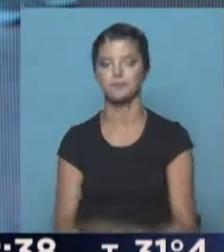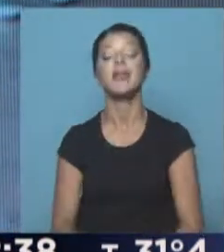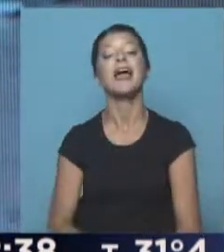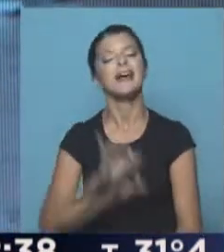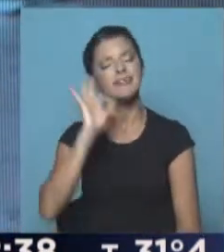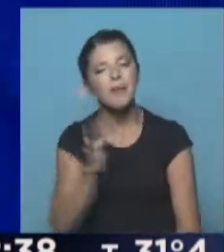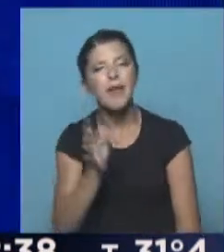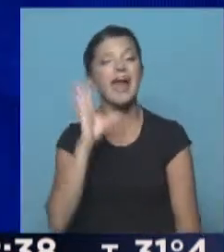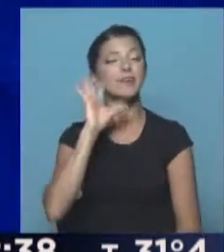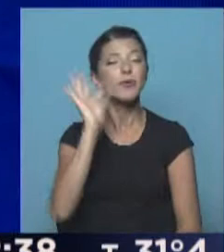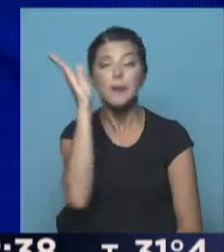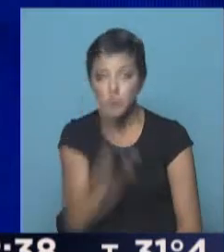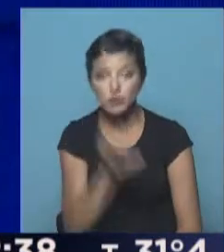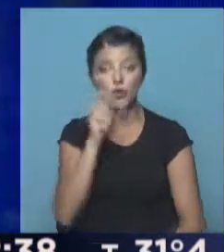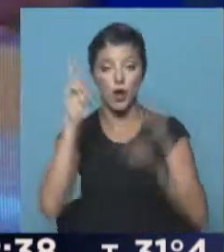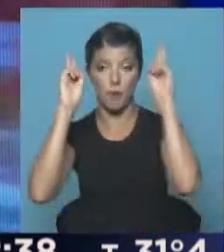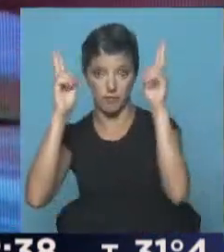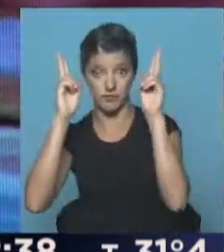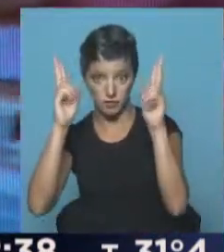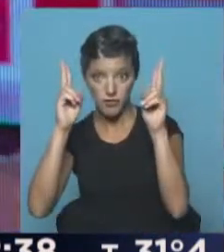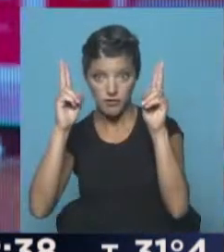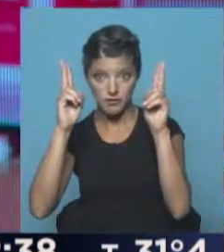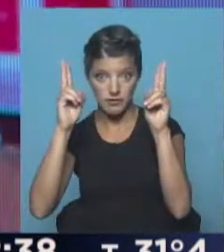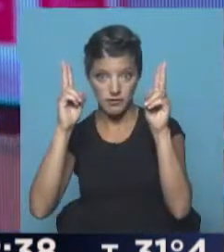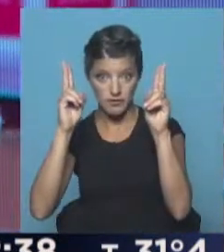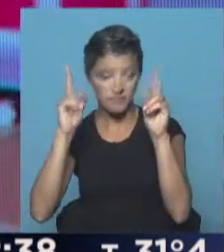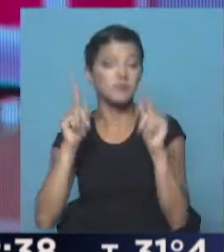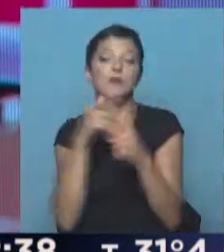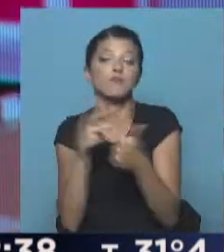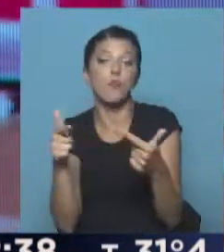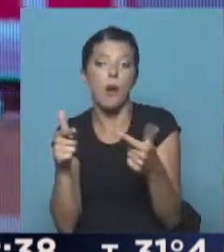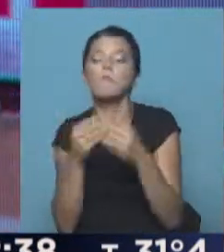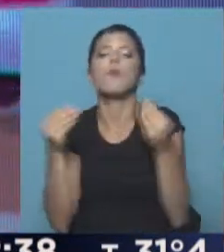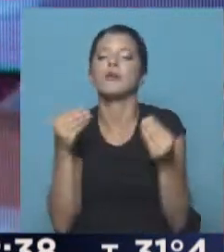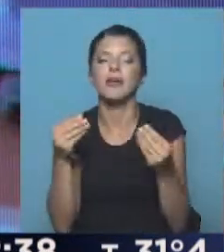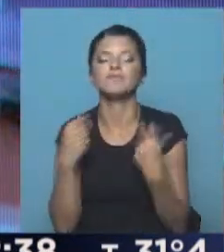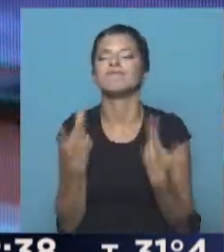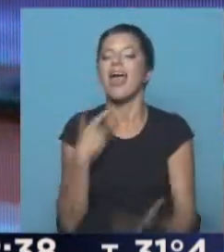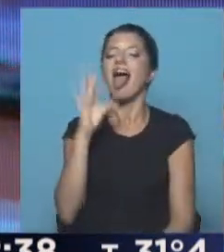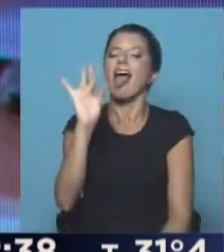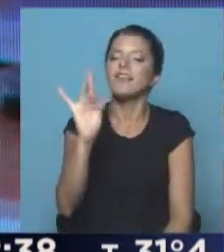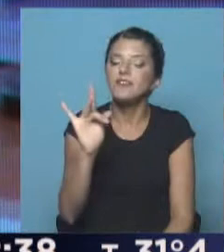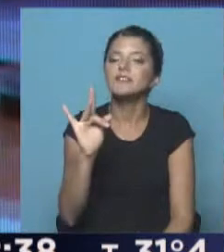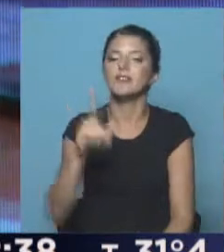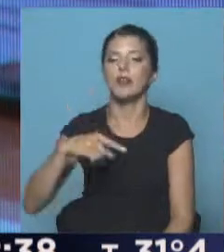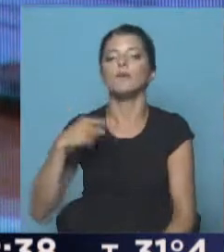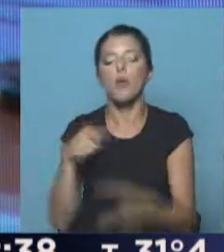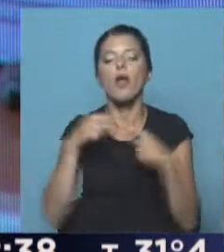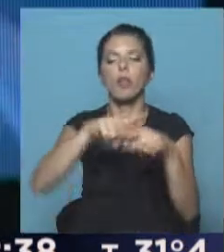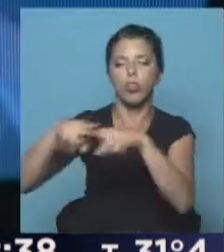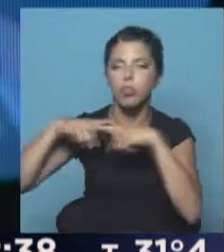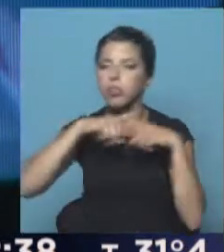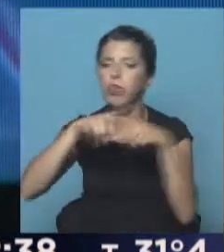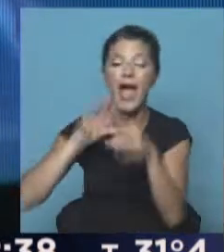50 por ciento en promedio de los docentes se los alteran y porque se lo saltan porque es muy difícil de llevar adelante una discusión